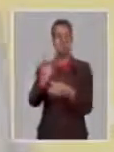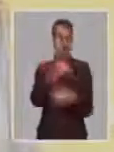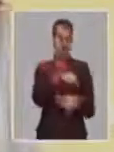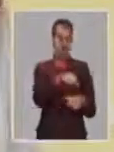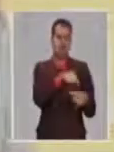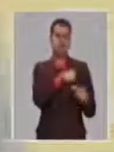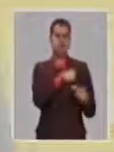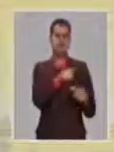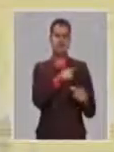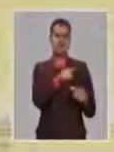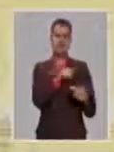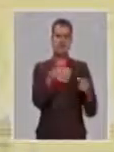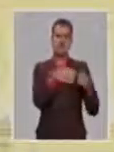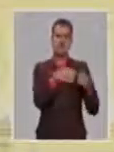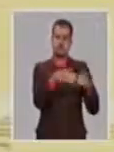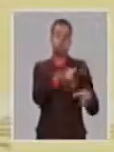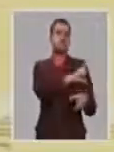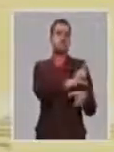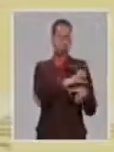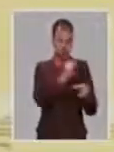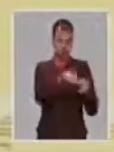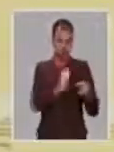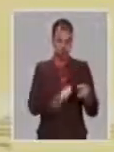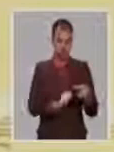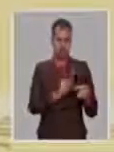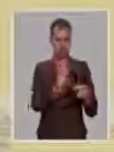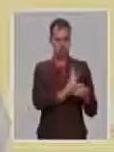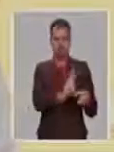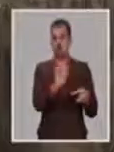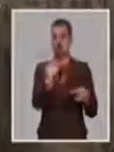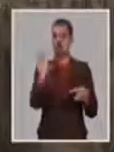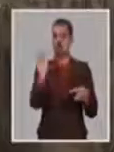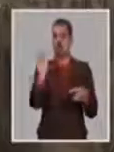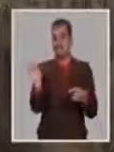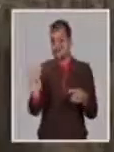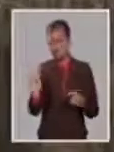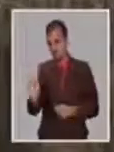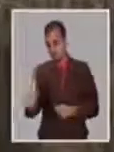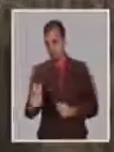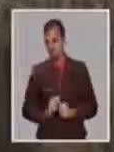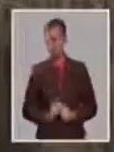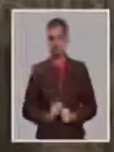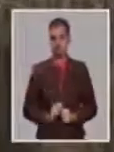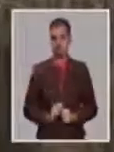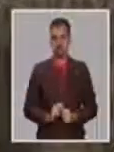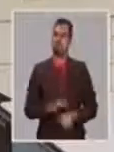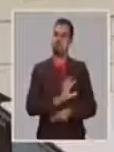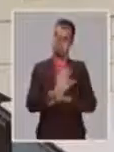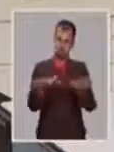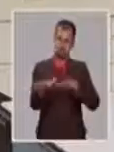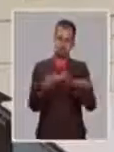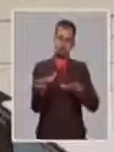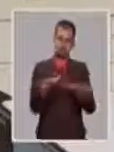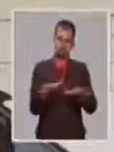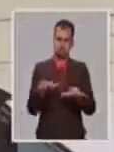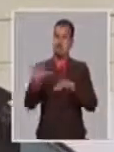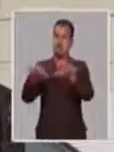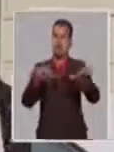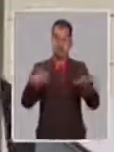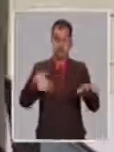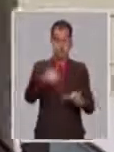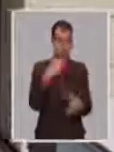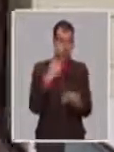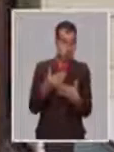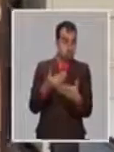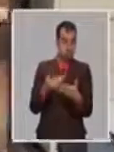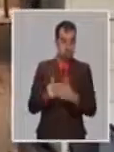ellos 6 puntos vacunales, 2 en el Policlínico de Héroes de Moncada y 2 en el Policlínico Universitario Vedado. Se preparan las condiciones en las unidades de ensayo